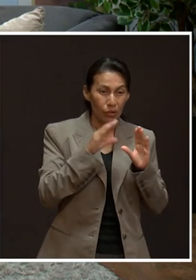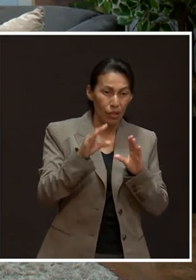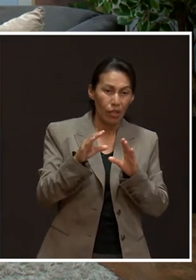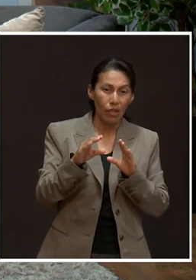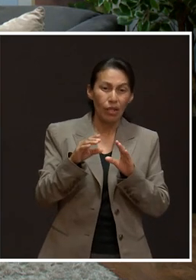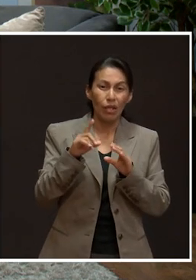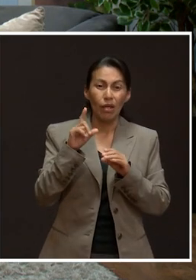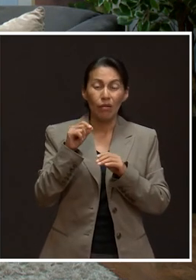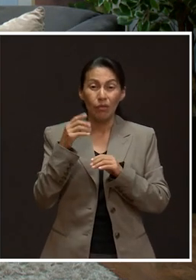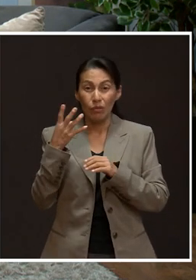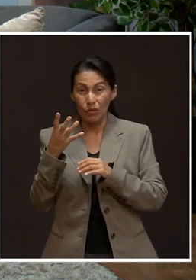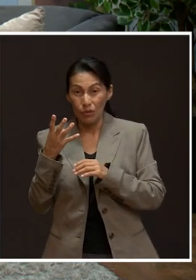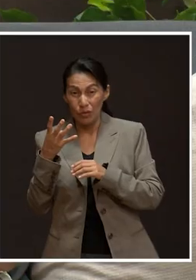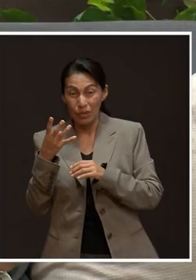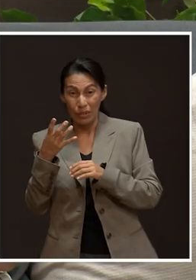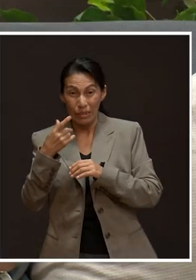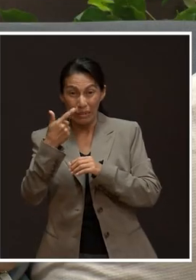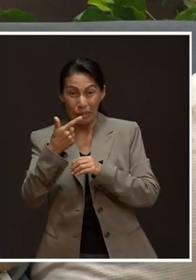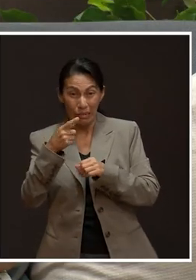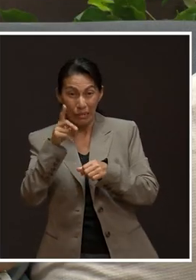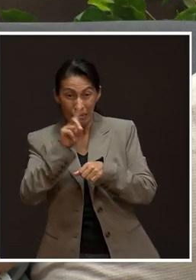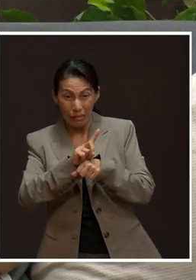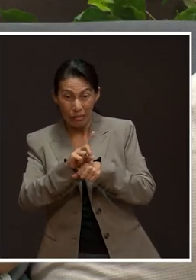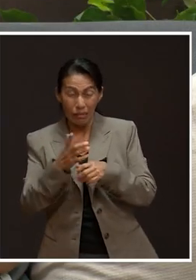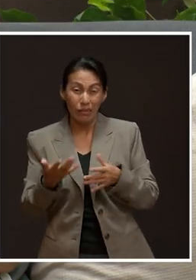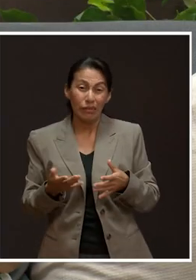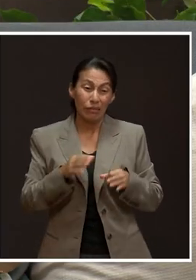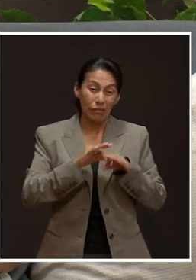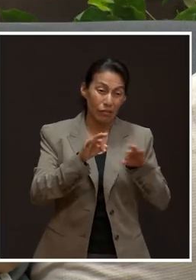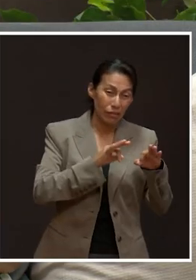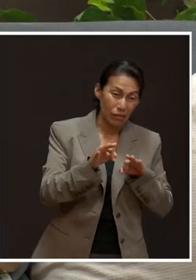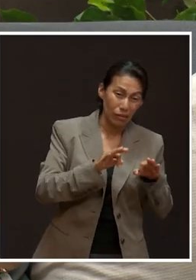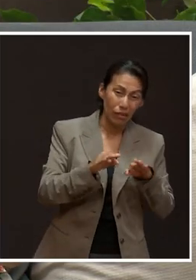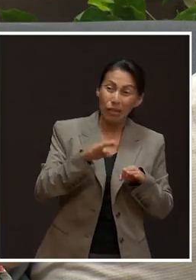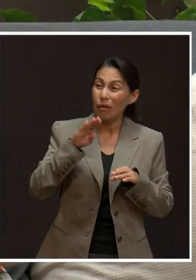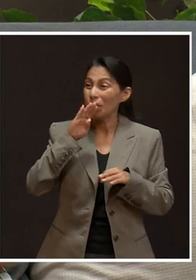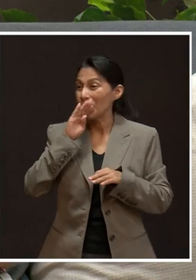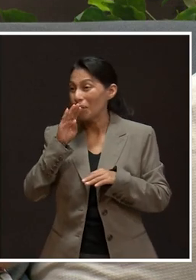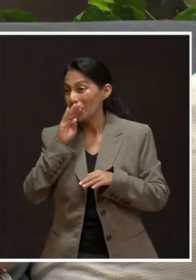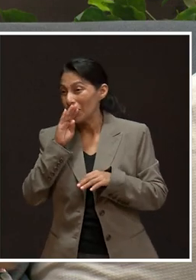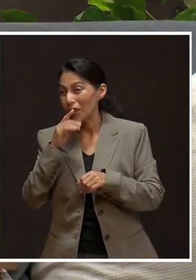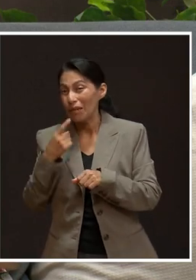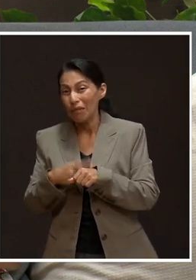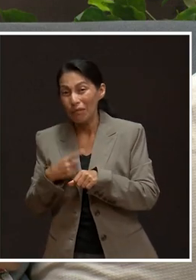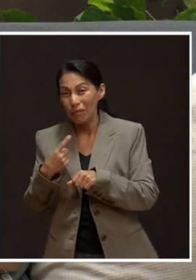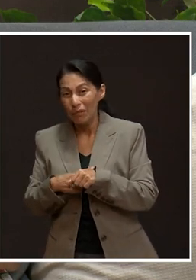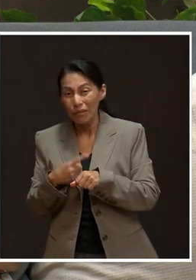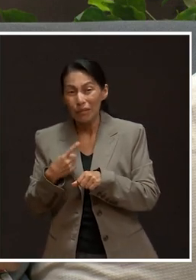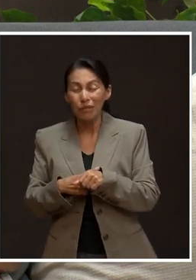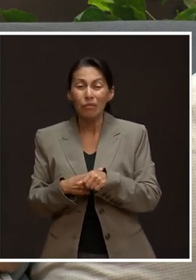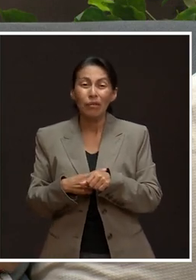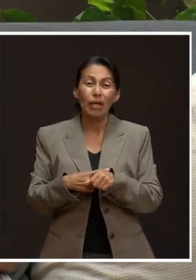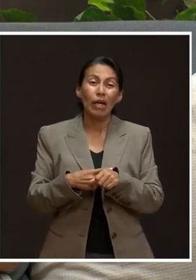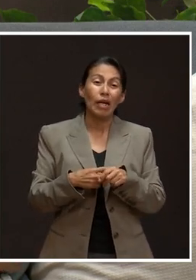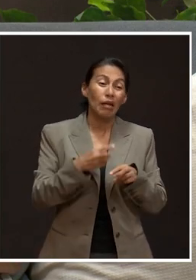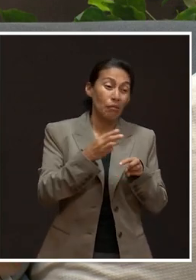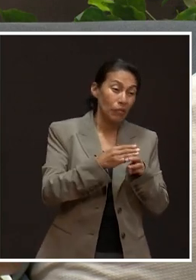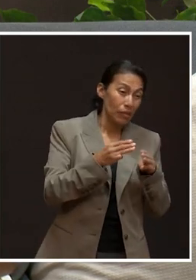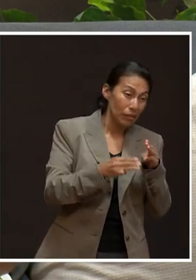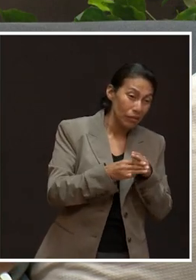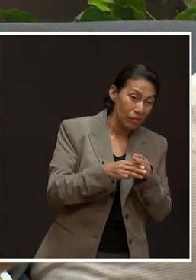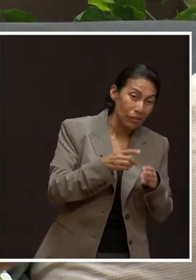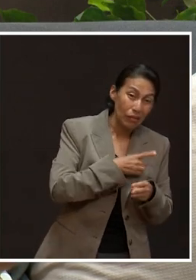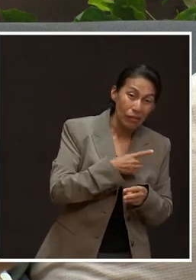24-7. Y luego con mi mamá y luego pues con una batería. yo decía, ¿qué